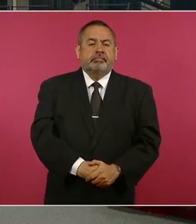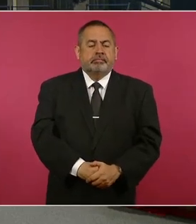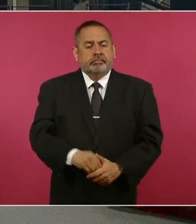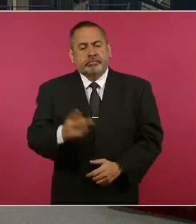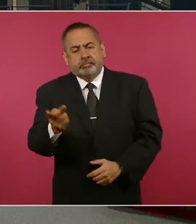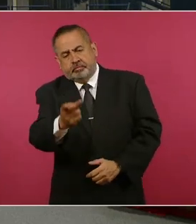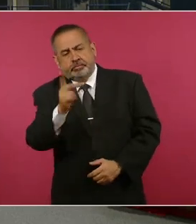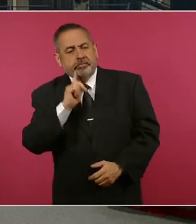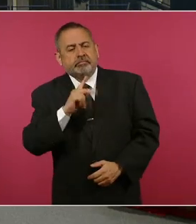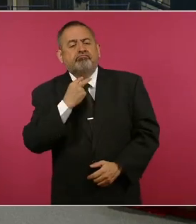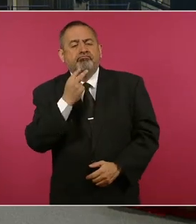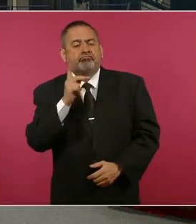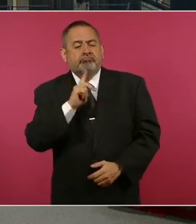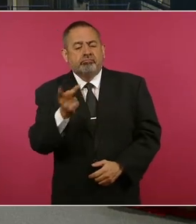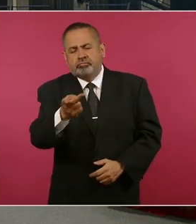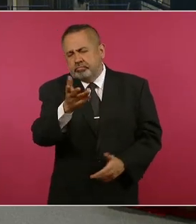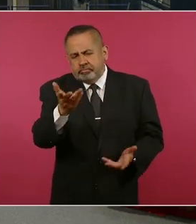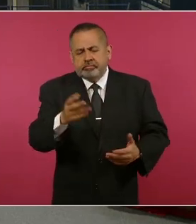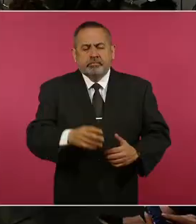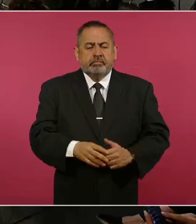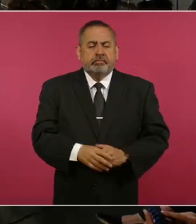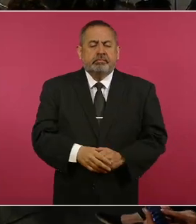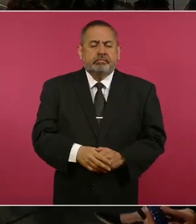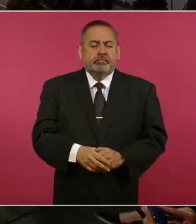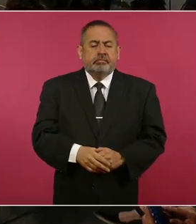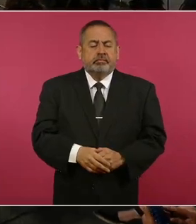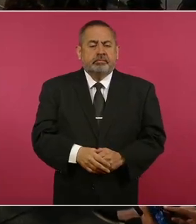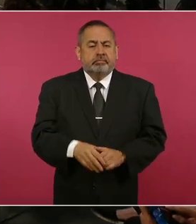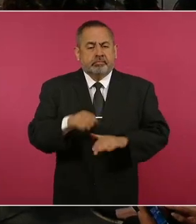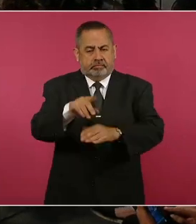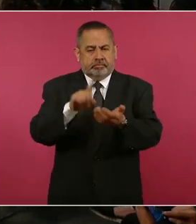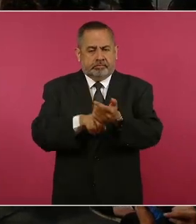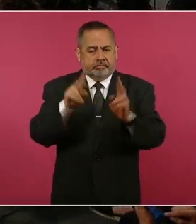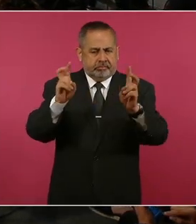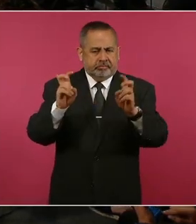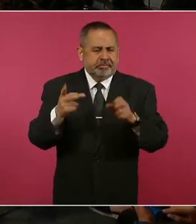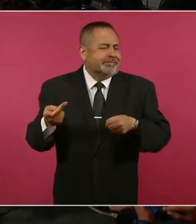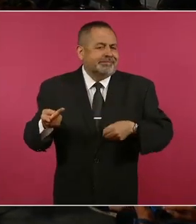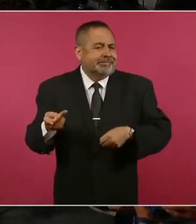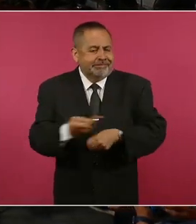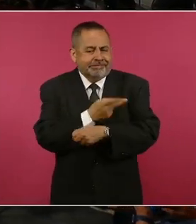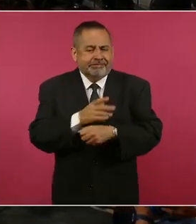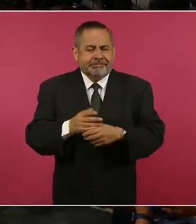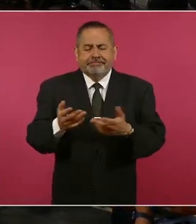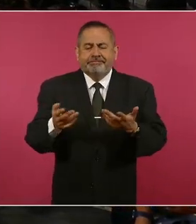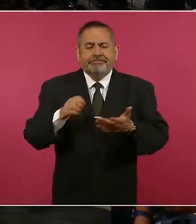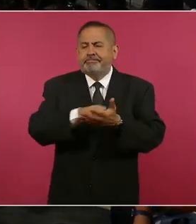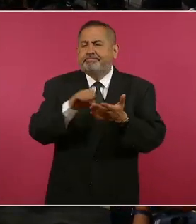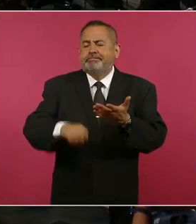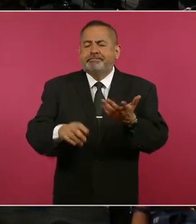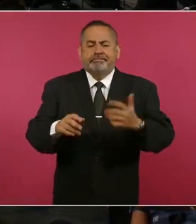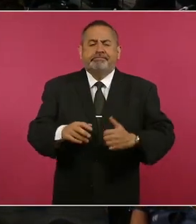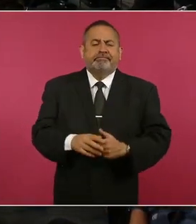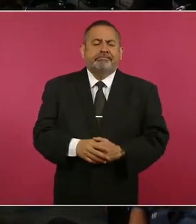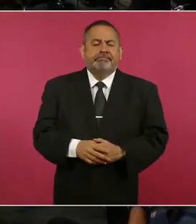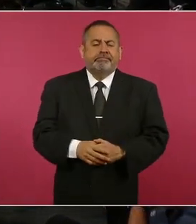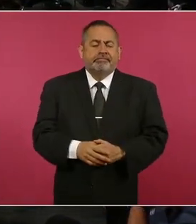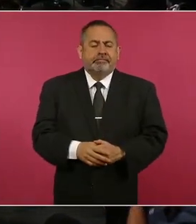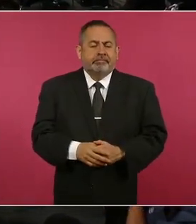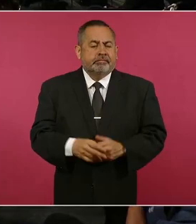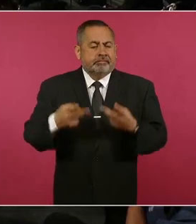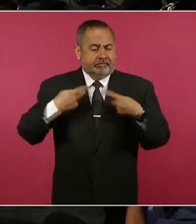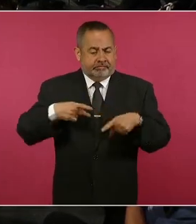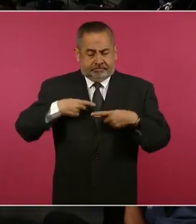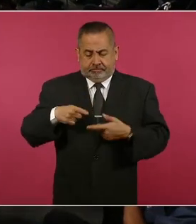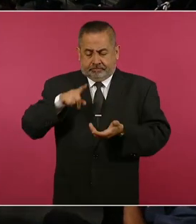Señor presidente, bueno, en torno a este tema, ¿qué pasaría con las personas,